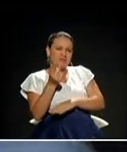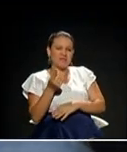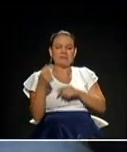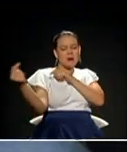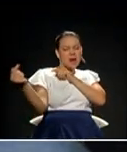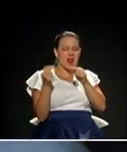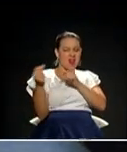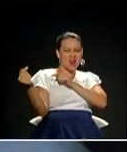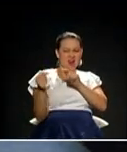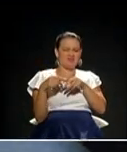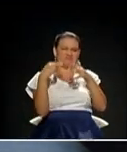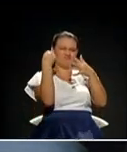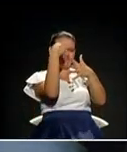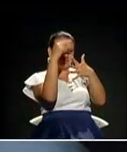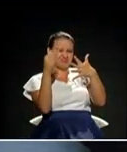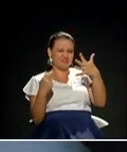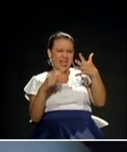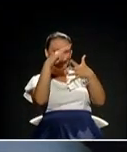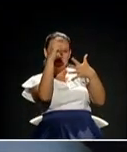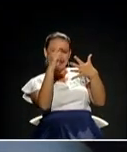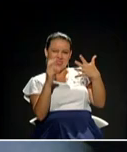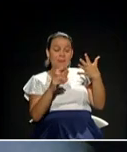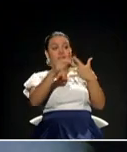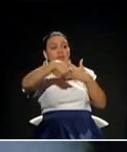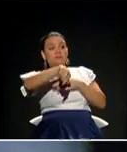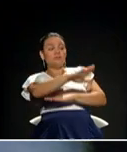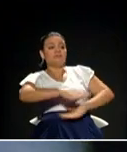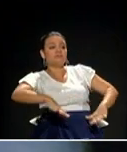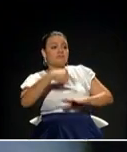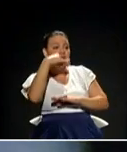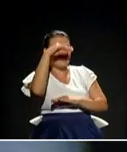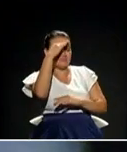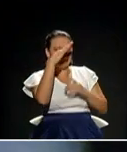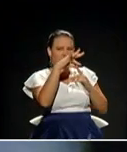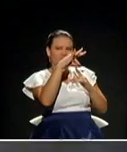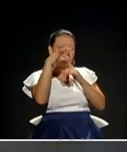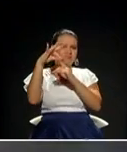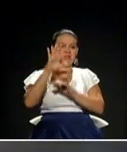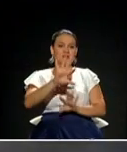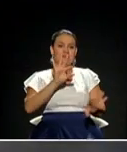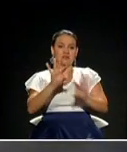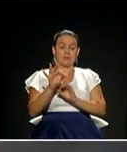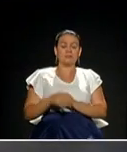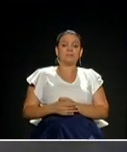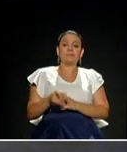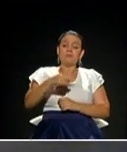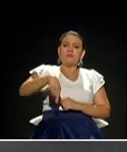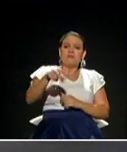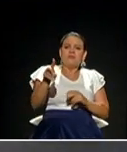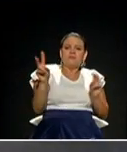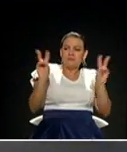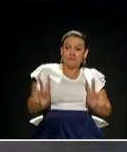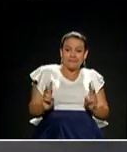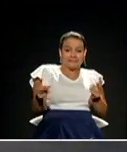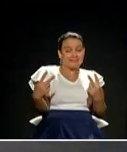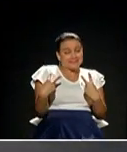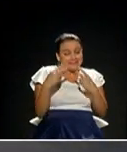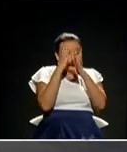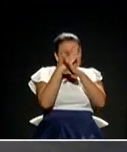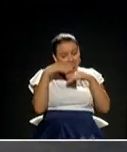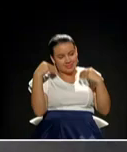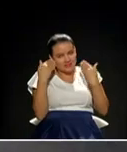sobre diferentes temáticas que ha priorizado la ciudadanía y que es importante que ustedes como televidentes que trasnochan a esta hora con nosotros